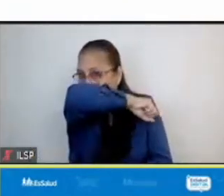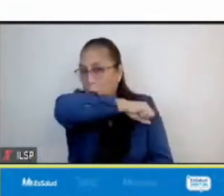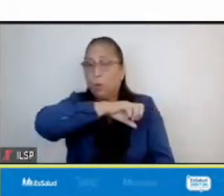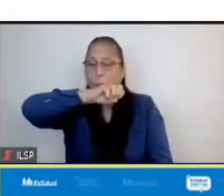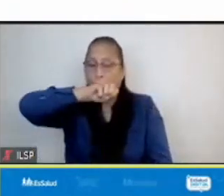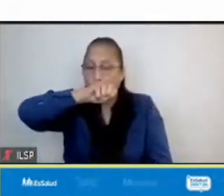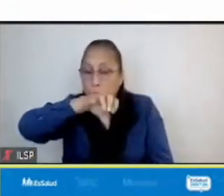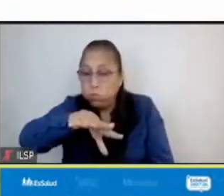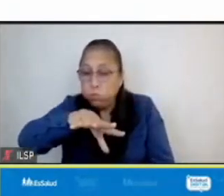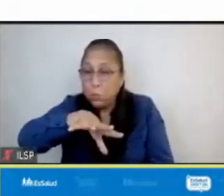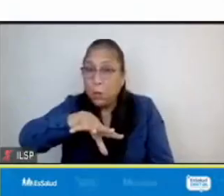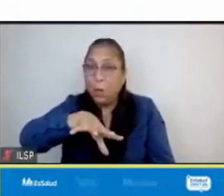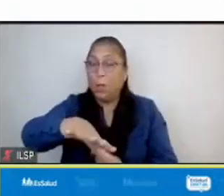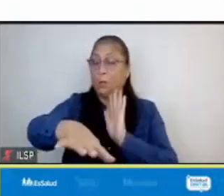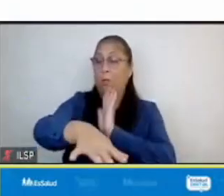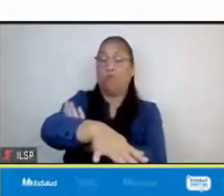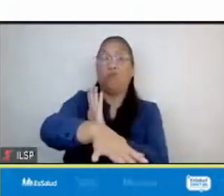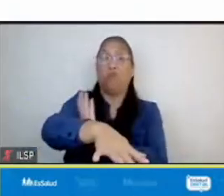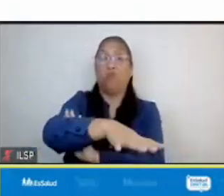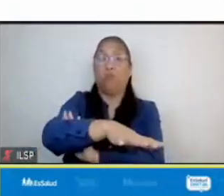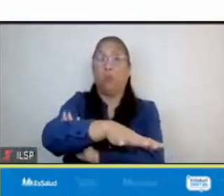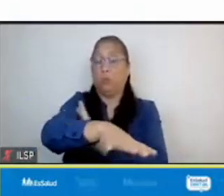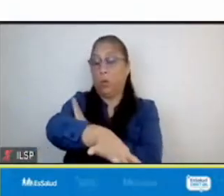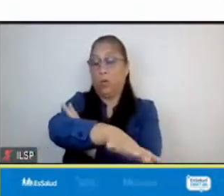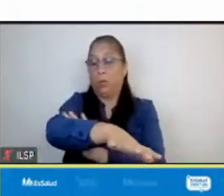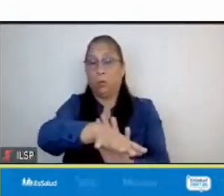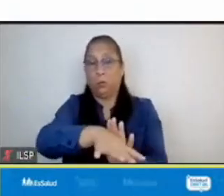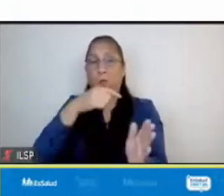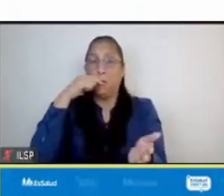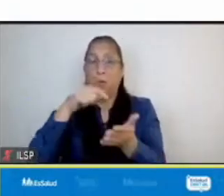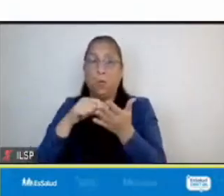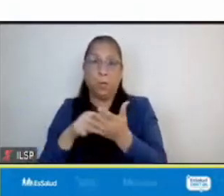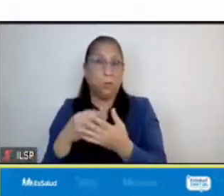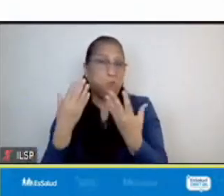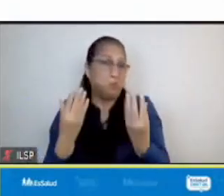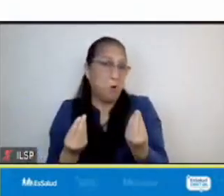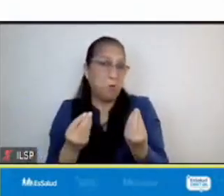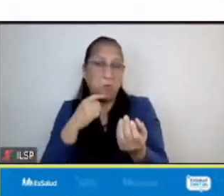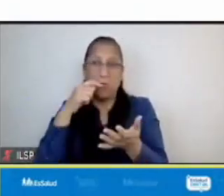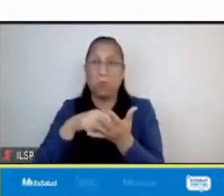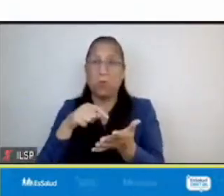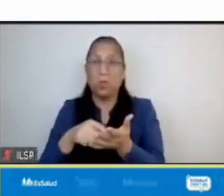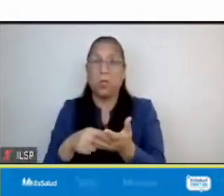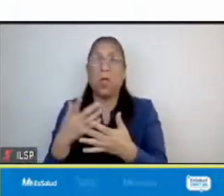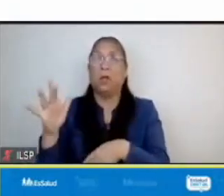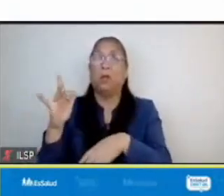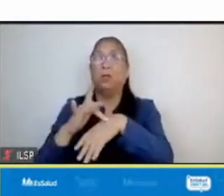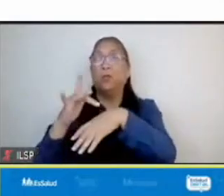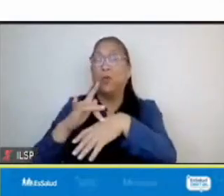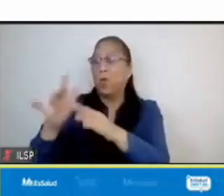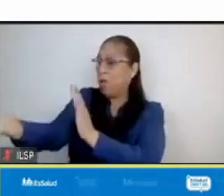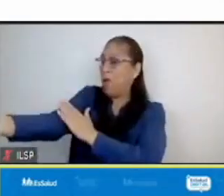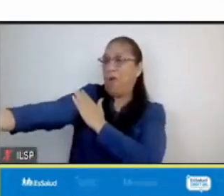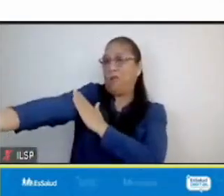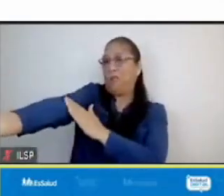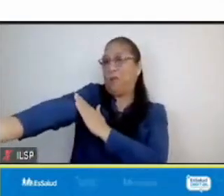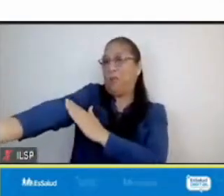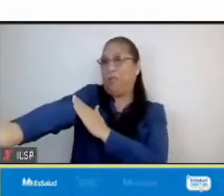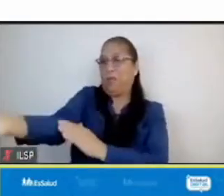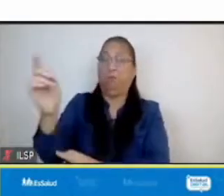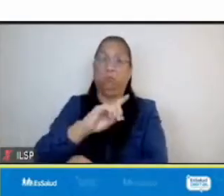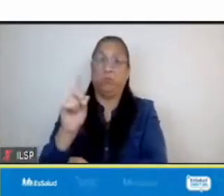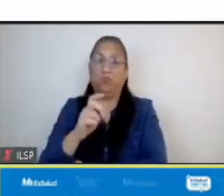toser, estás contaminando tu antebrazo. Es muy poco probable que alguien interactúe con tu antebrazo. O sea, puede haber de